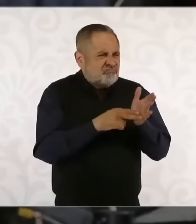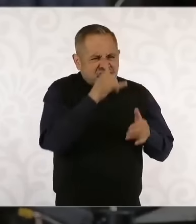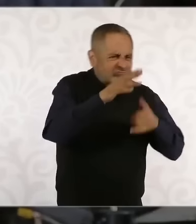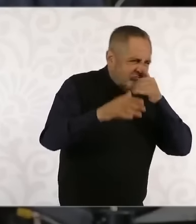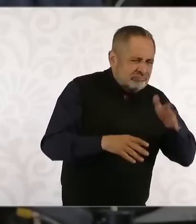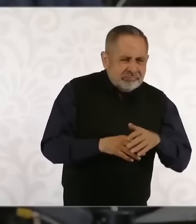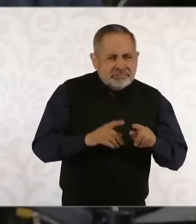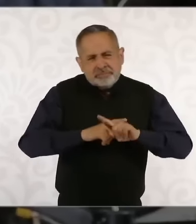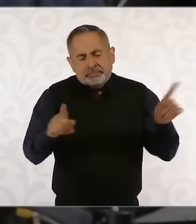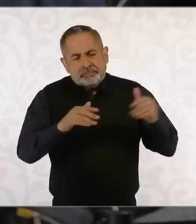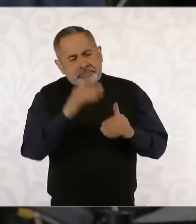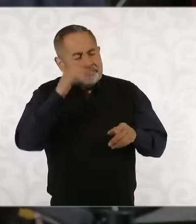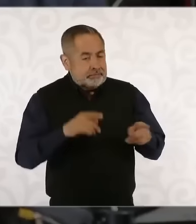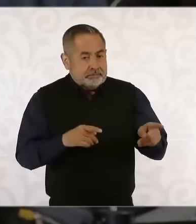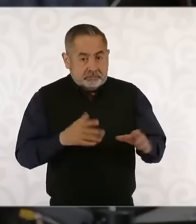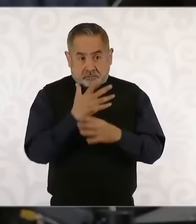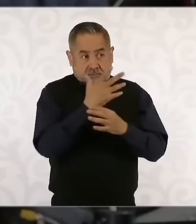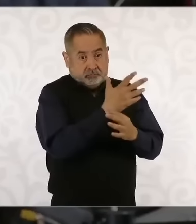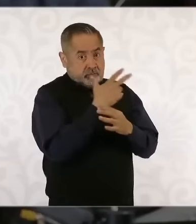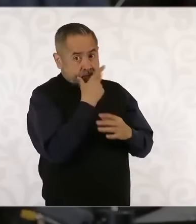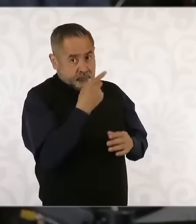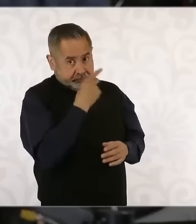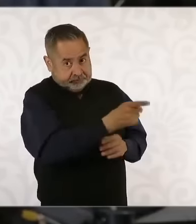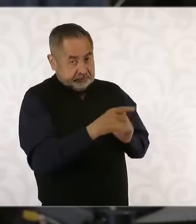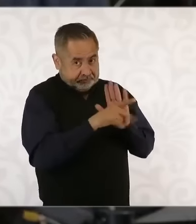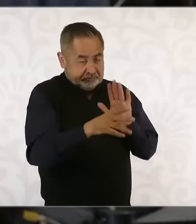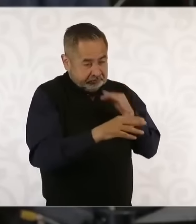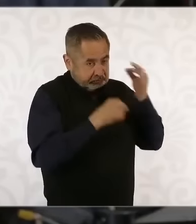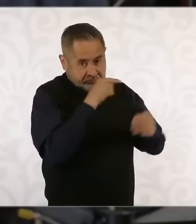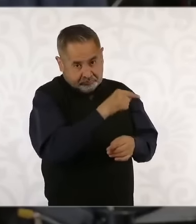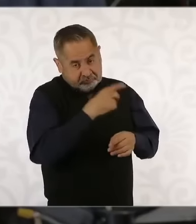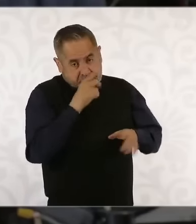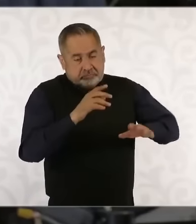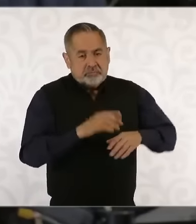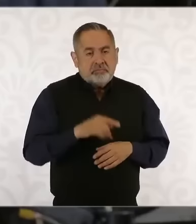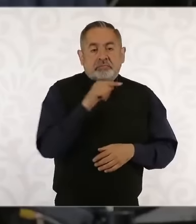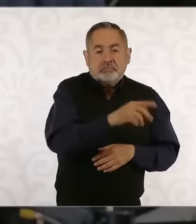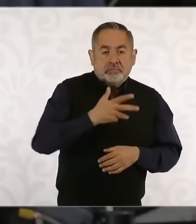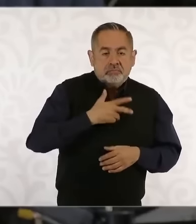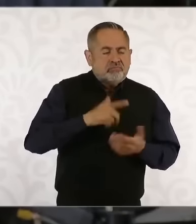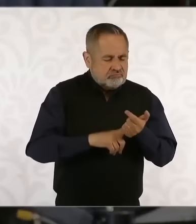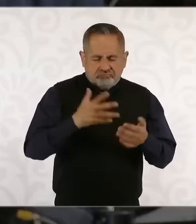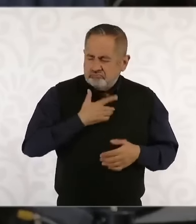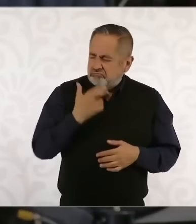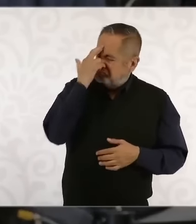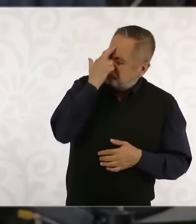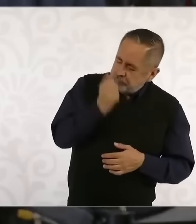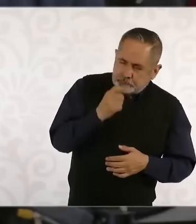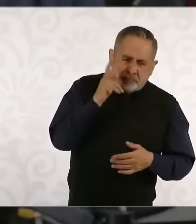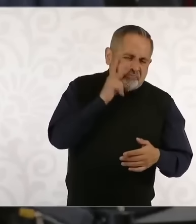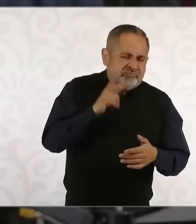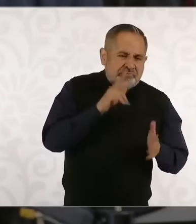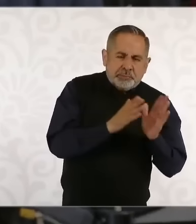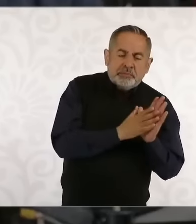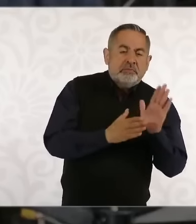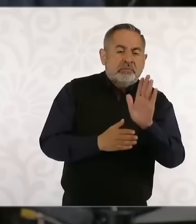más allá. Incluso bueno, él lo comenta, que tiene bases para decir que